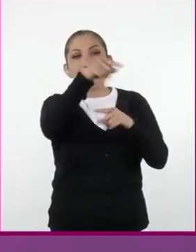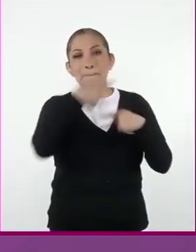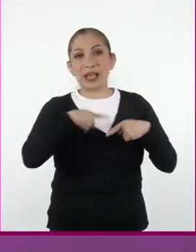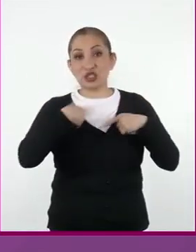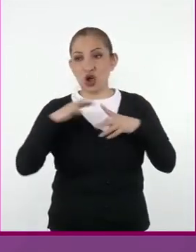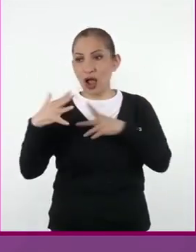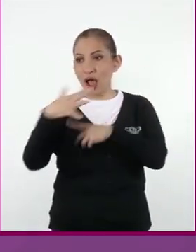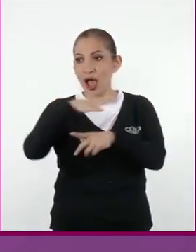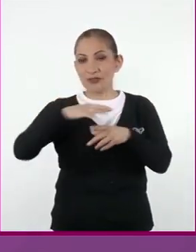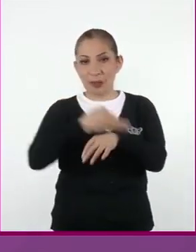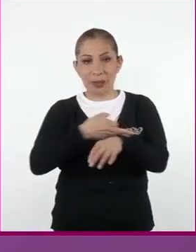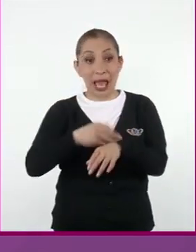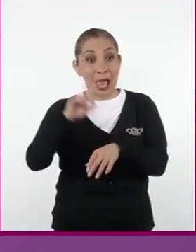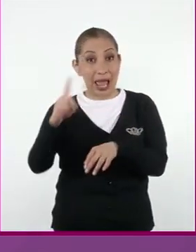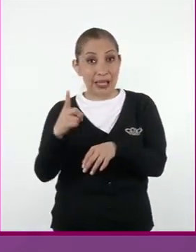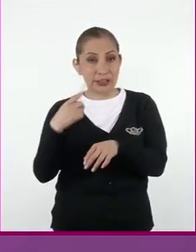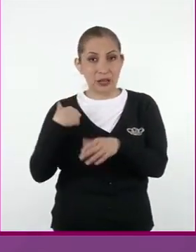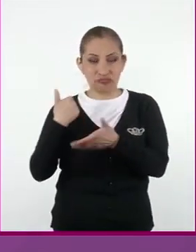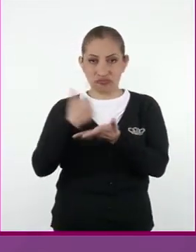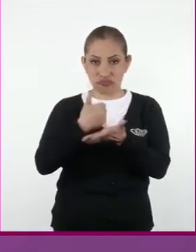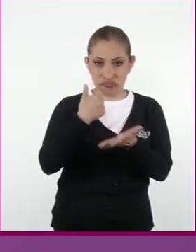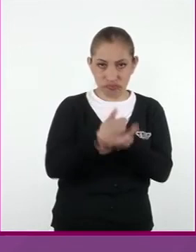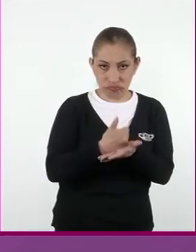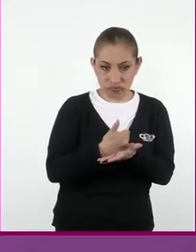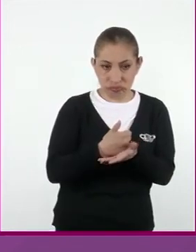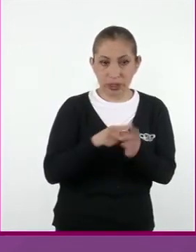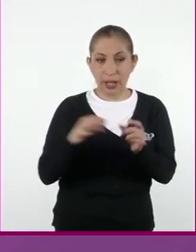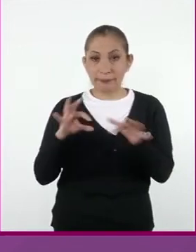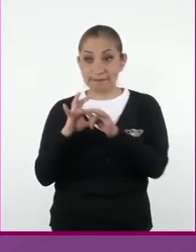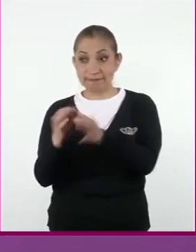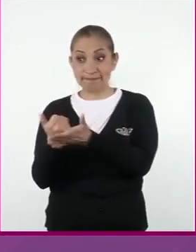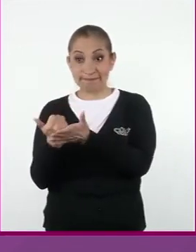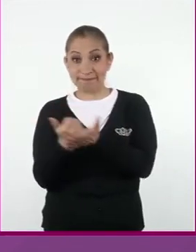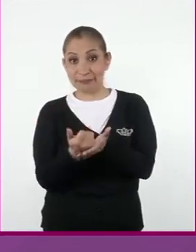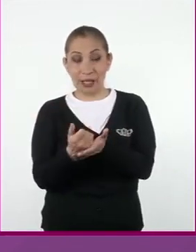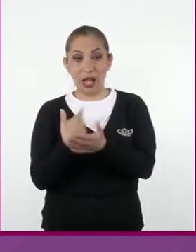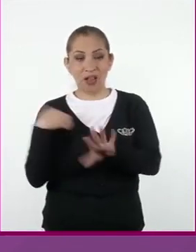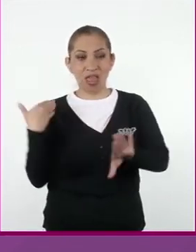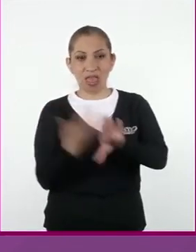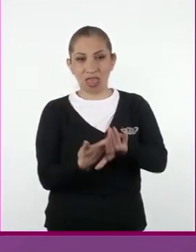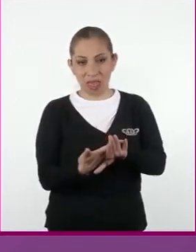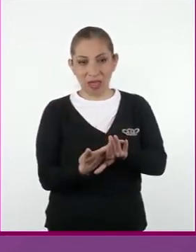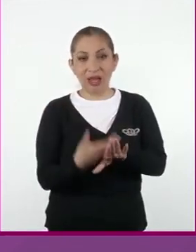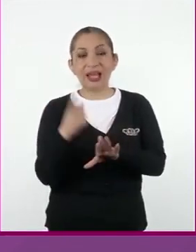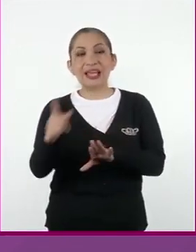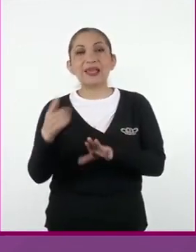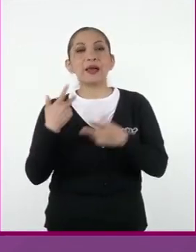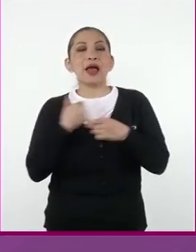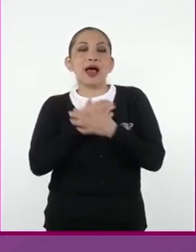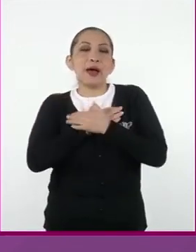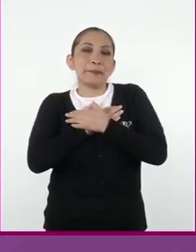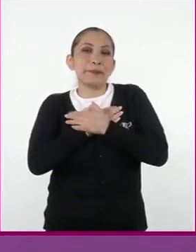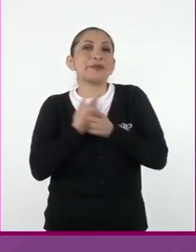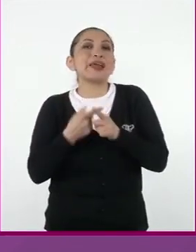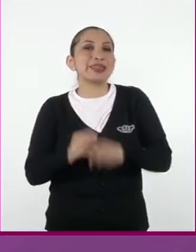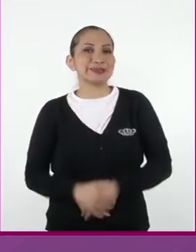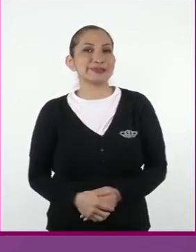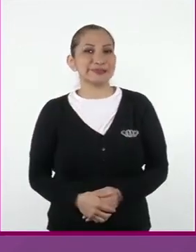que les rodean son el mentor, el aliado, el antagonista y el ser amado,